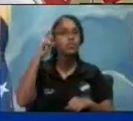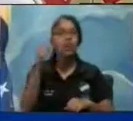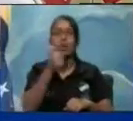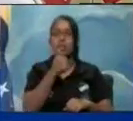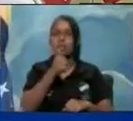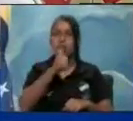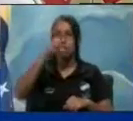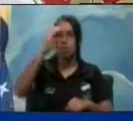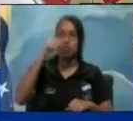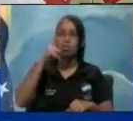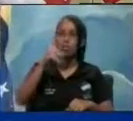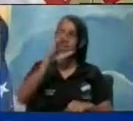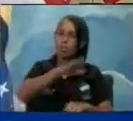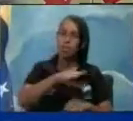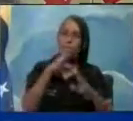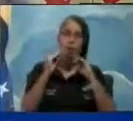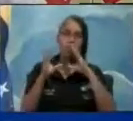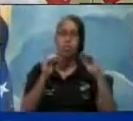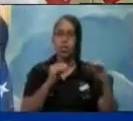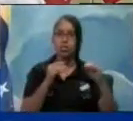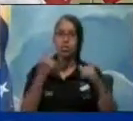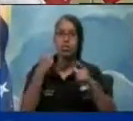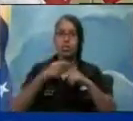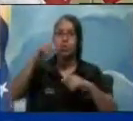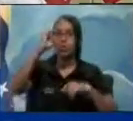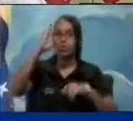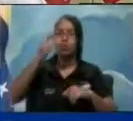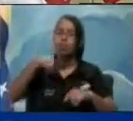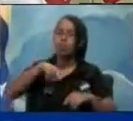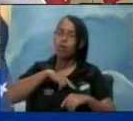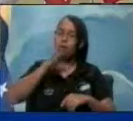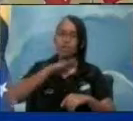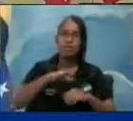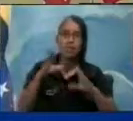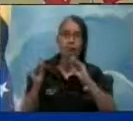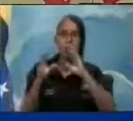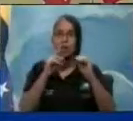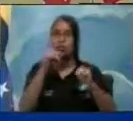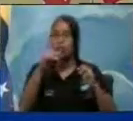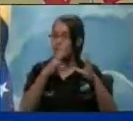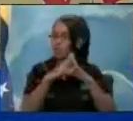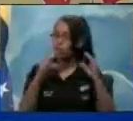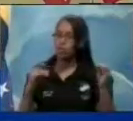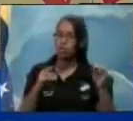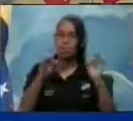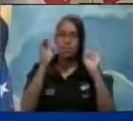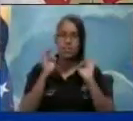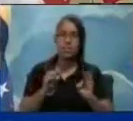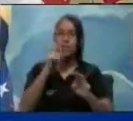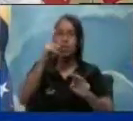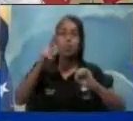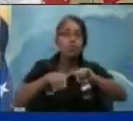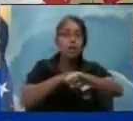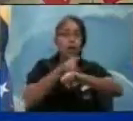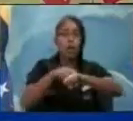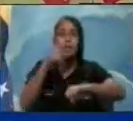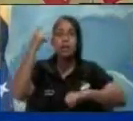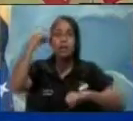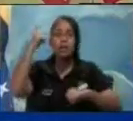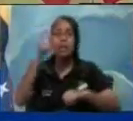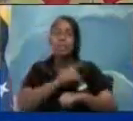estará hablando. Aleluya. Pero Dios nos está hablando a todos. Amén. Ni siquiera una hora en el día, de